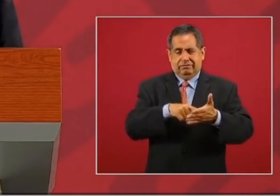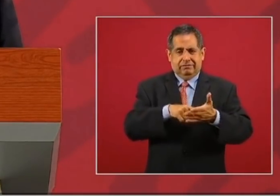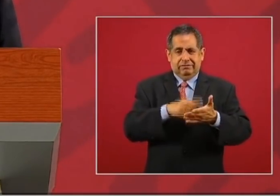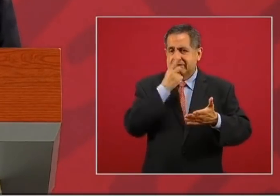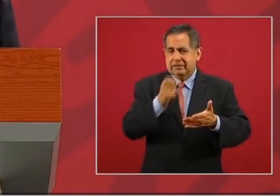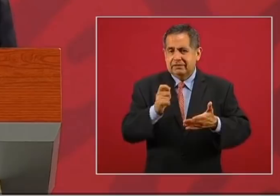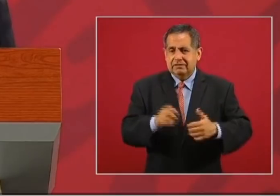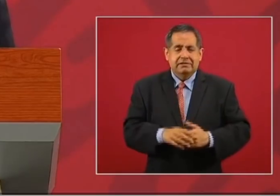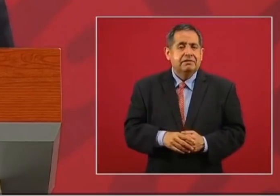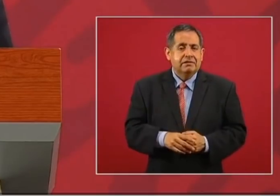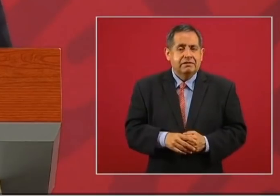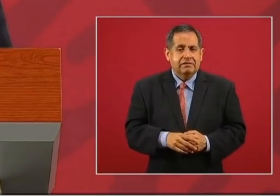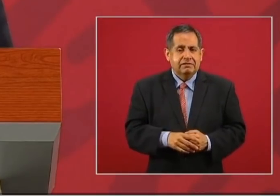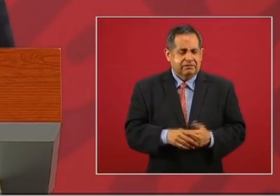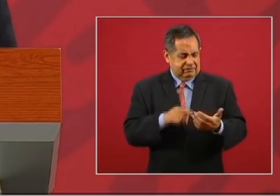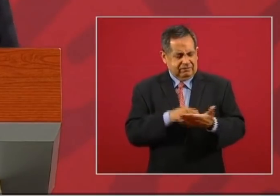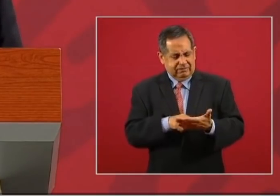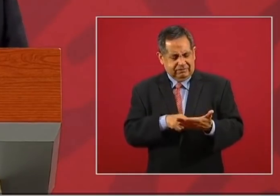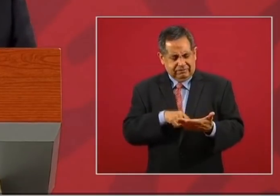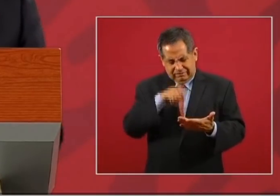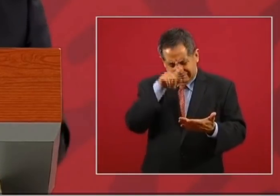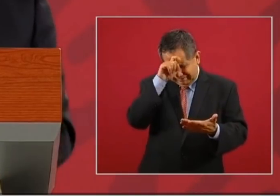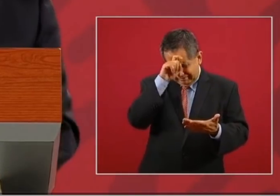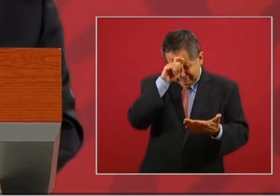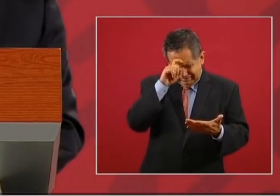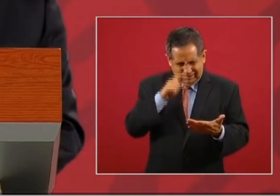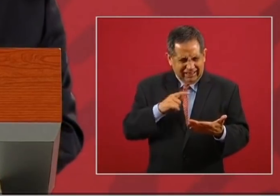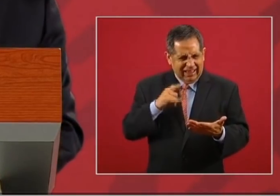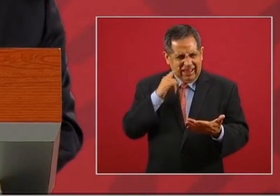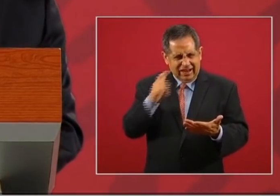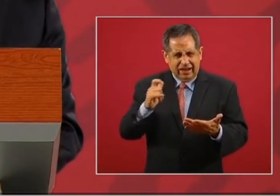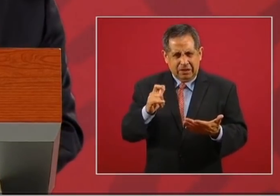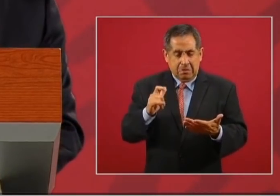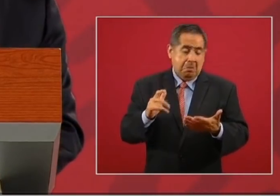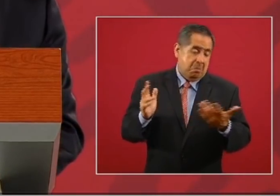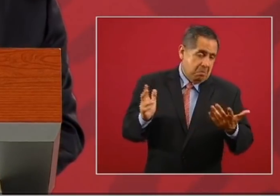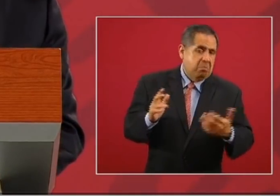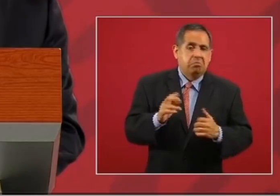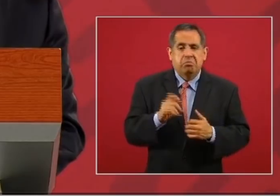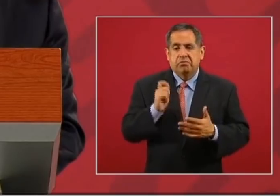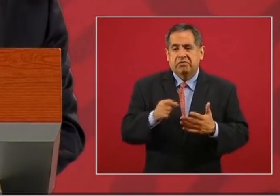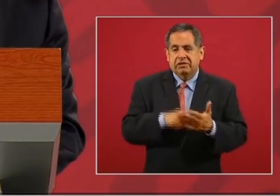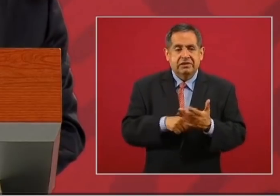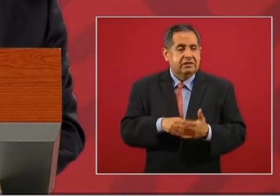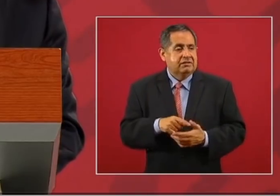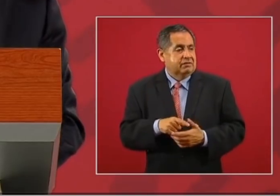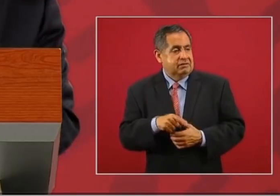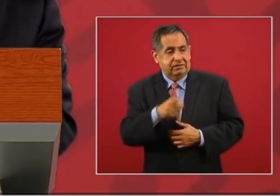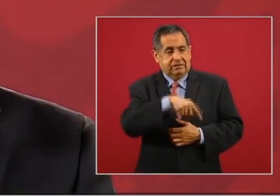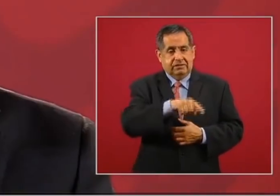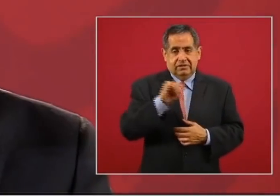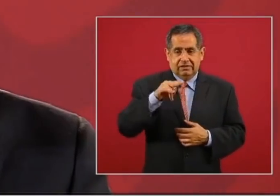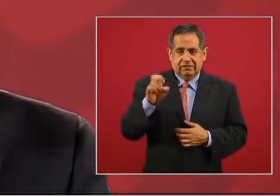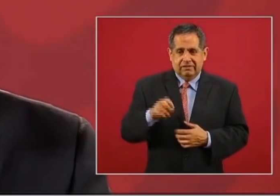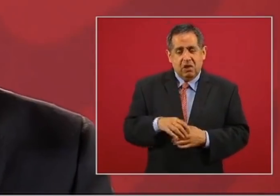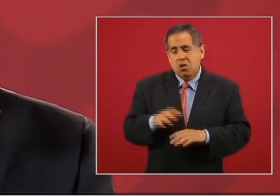donde hasta me pareció extraño. Están ellos diciendo